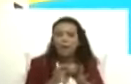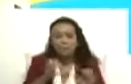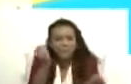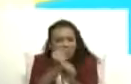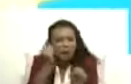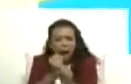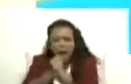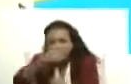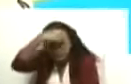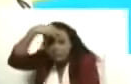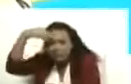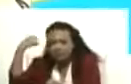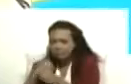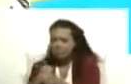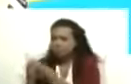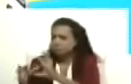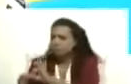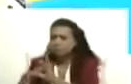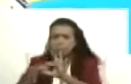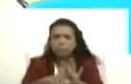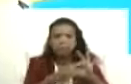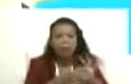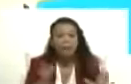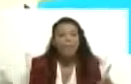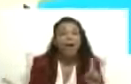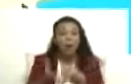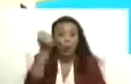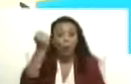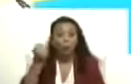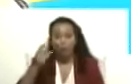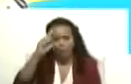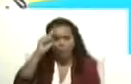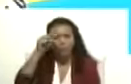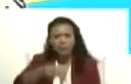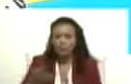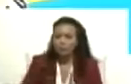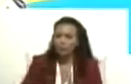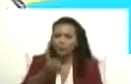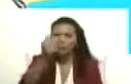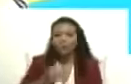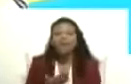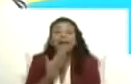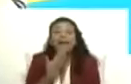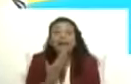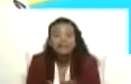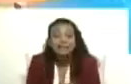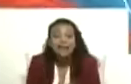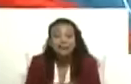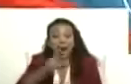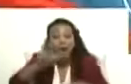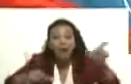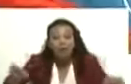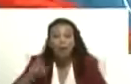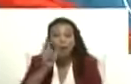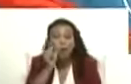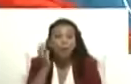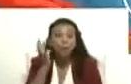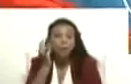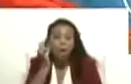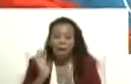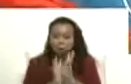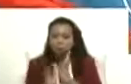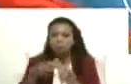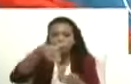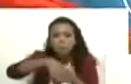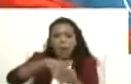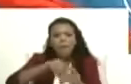trabajamos unidos de la mano para conseguir nuestros objetivos. Agradecemos a cada mujer, a cada hombre,